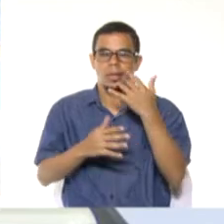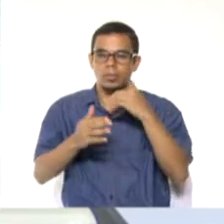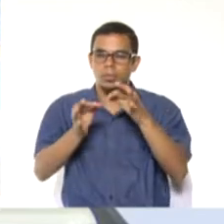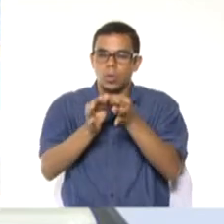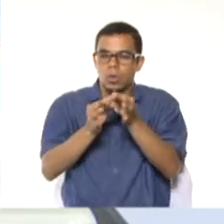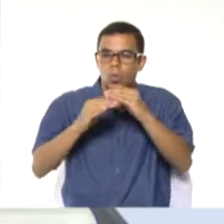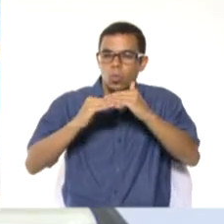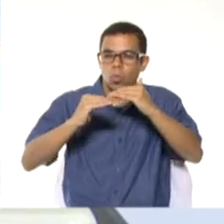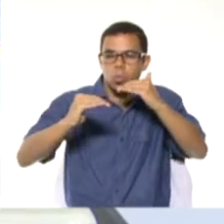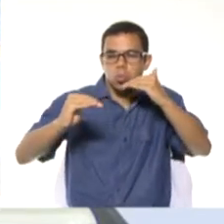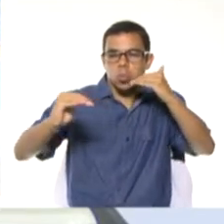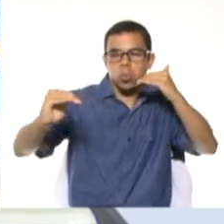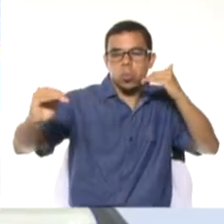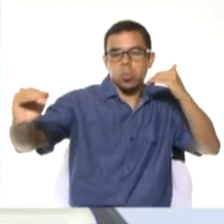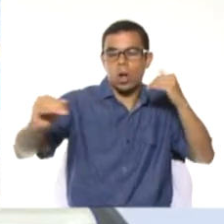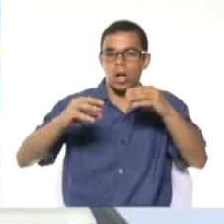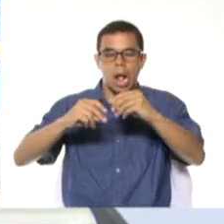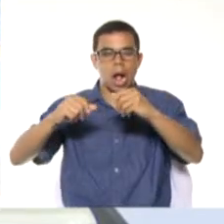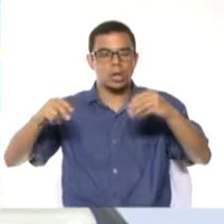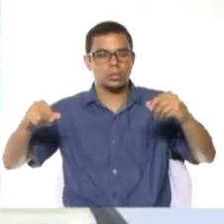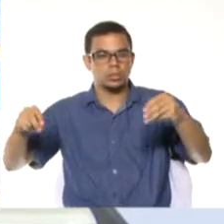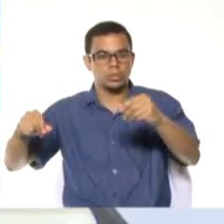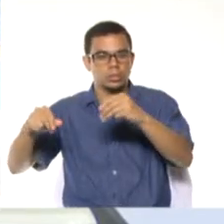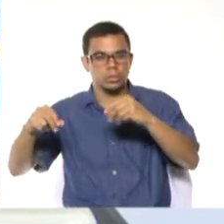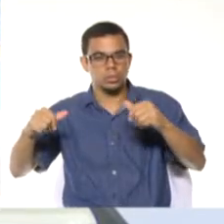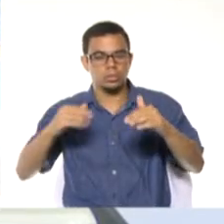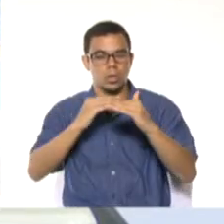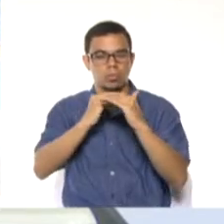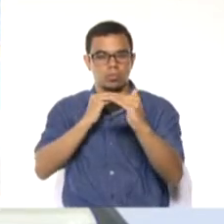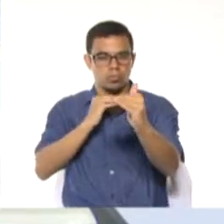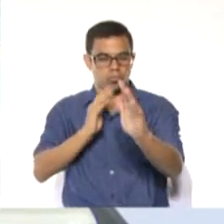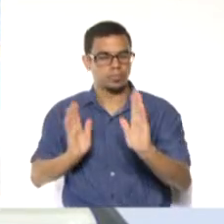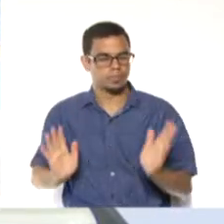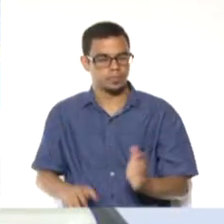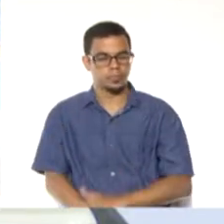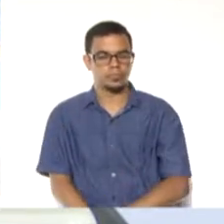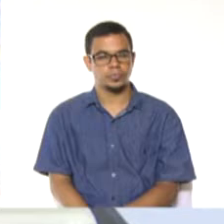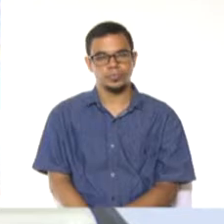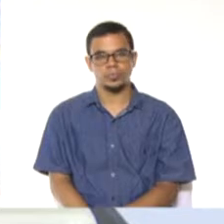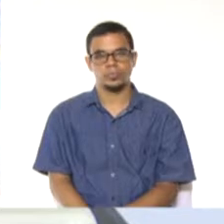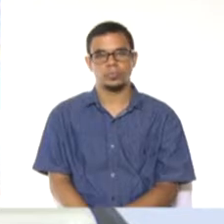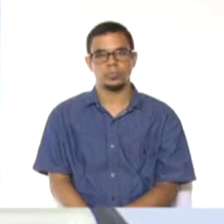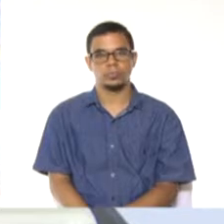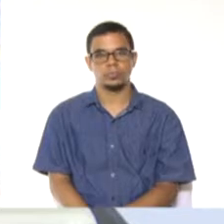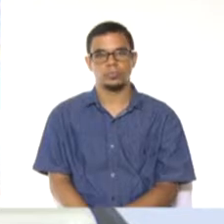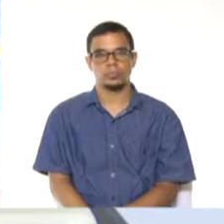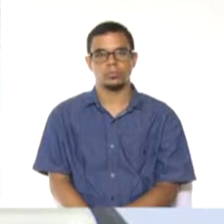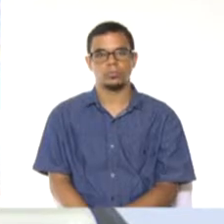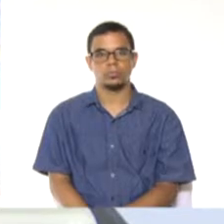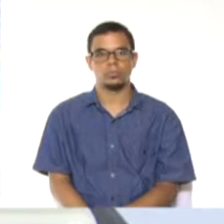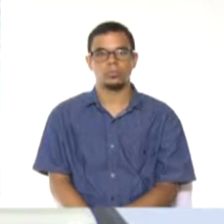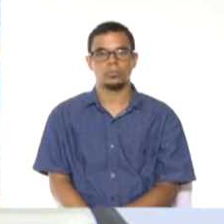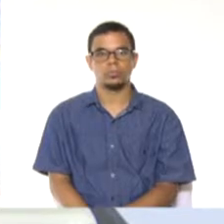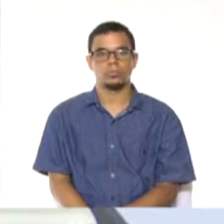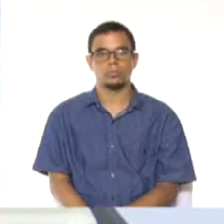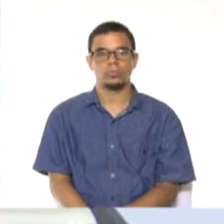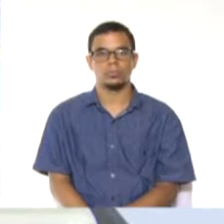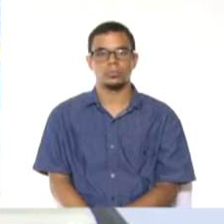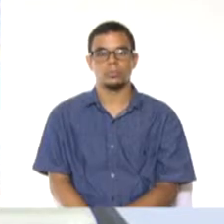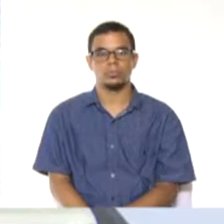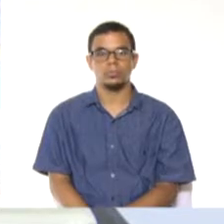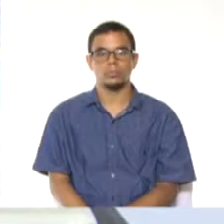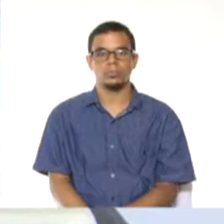de tierra de forma superficial, plana, perdón. Muy bien. Fíjense,